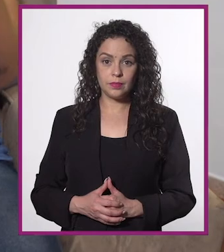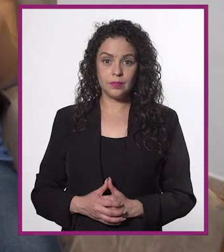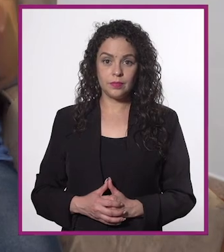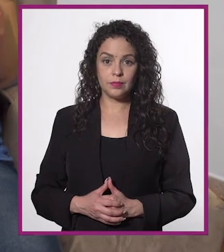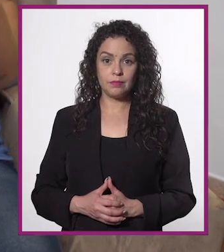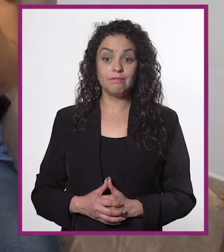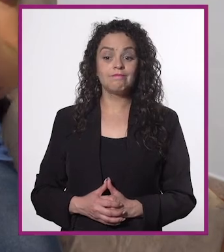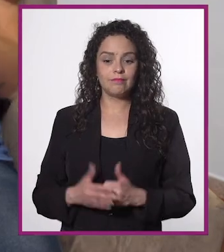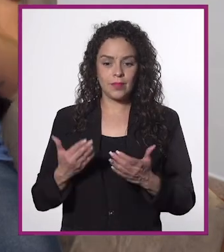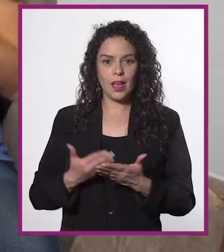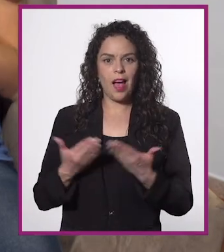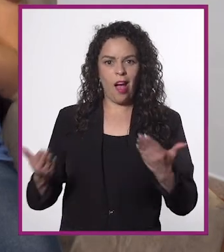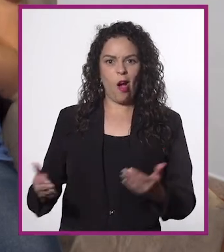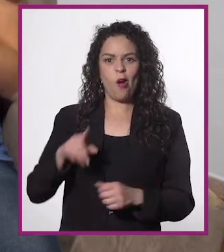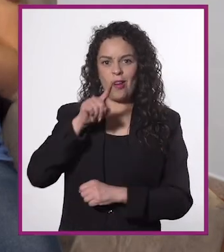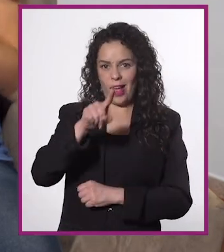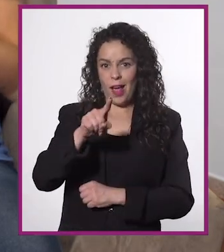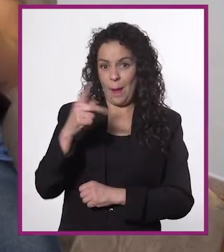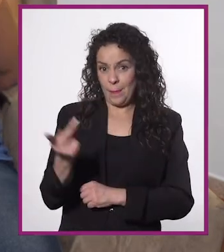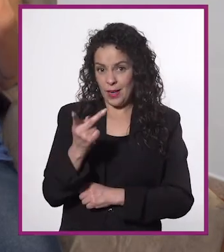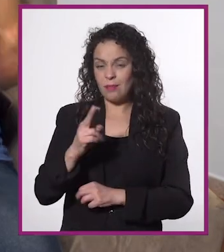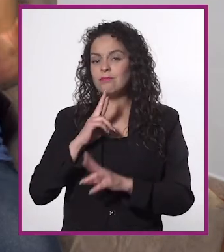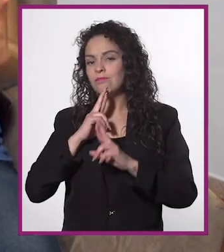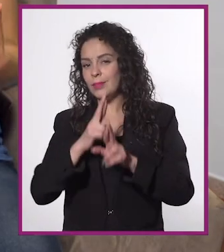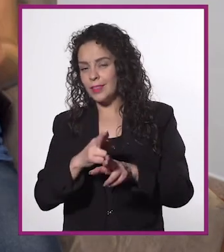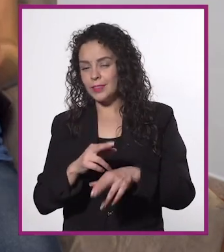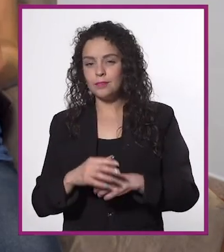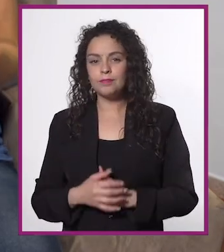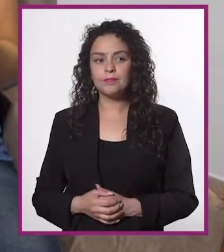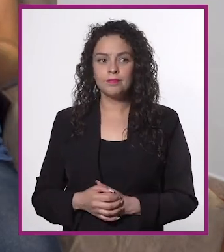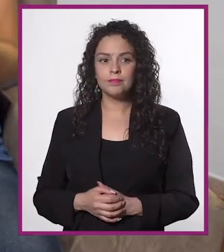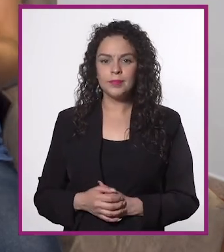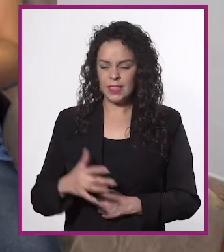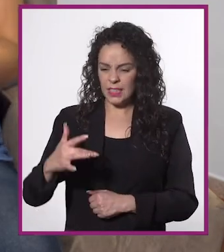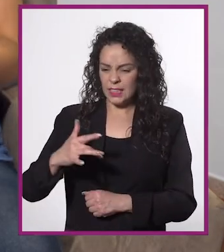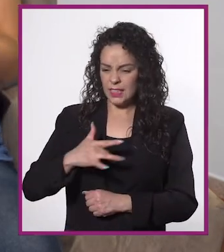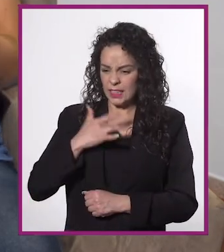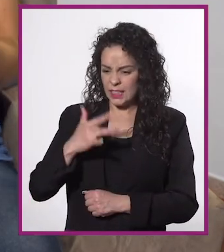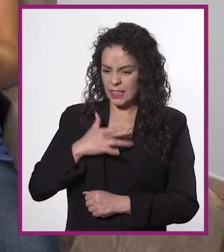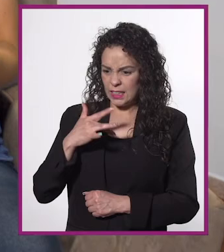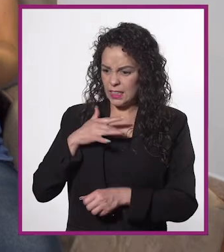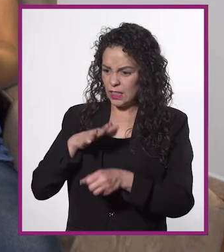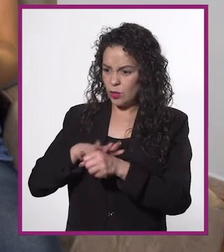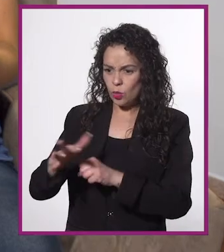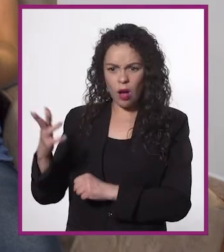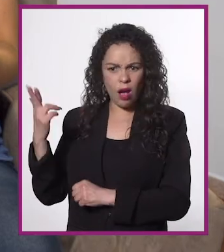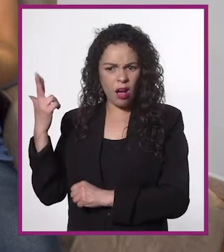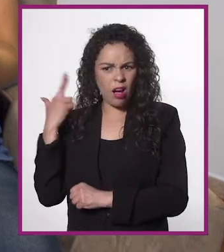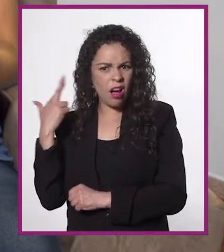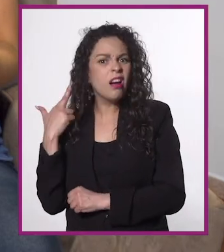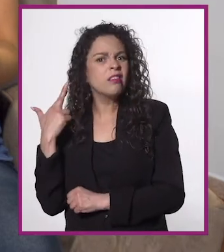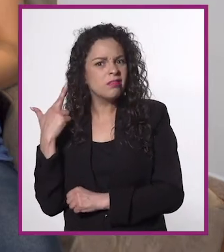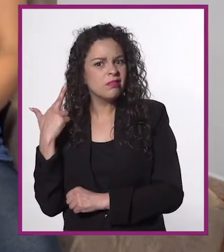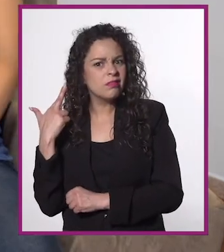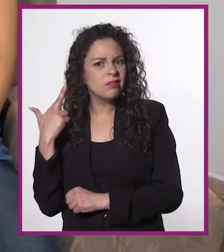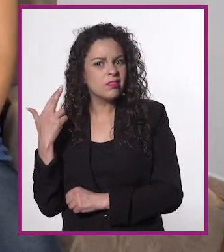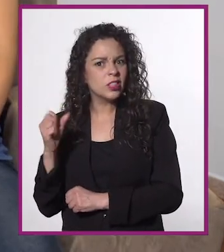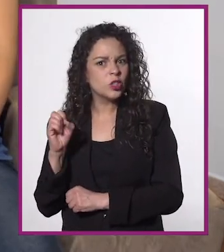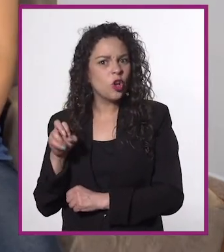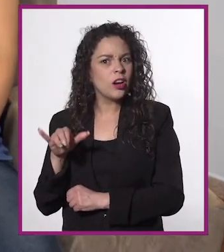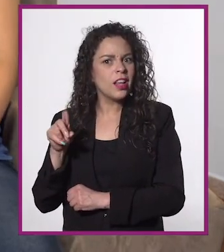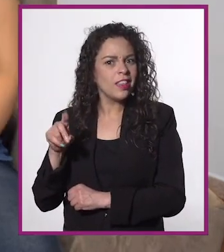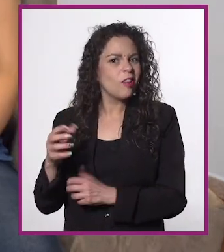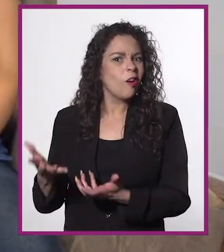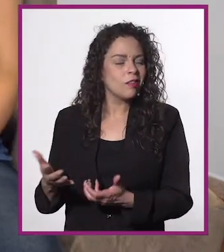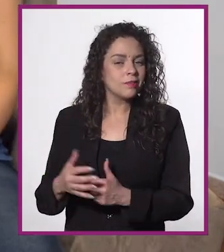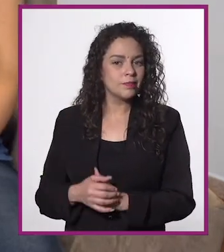Ahora respondan las siguientes preguntas. ¿Qué sentimientos les provocó escuchar los sonidos? ¿Qué